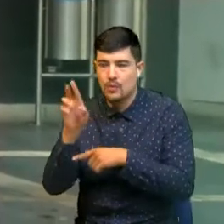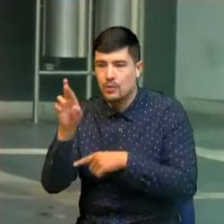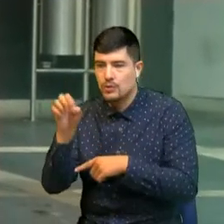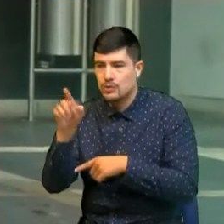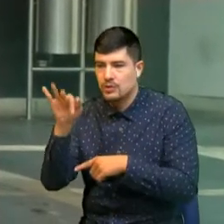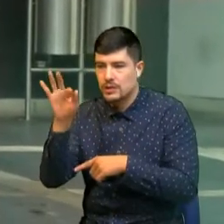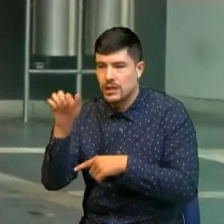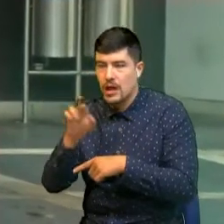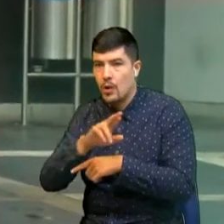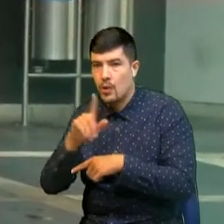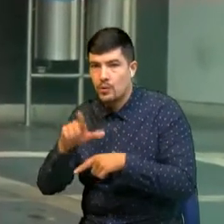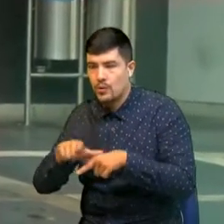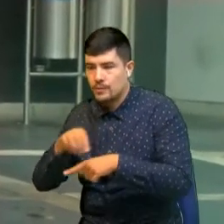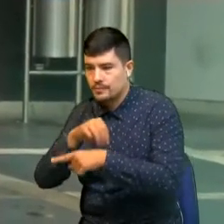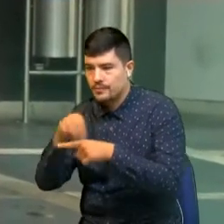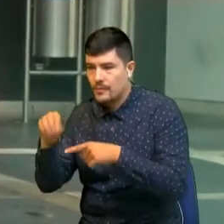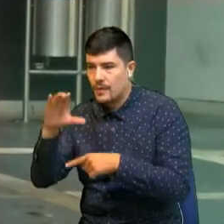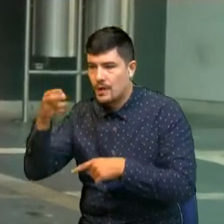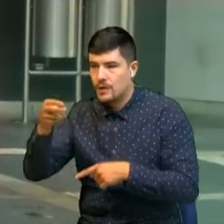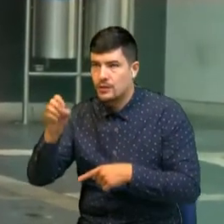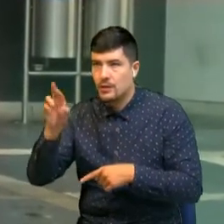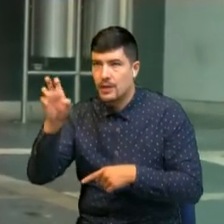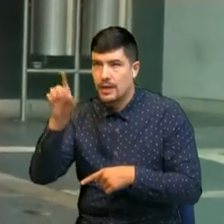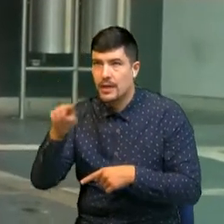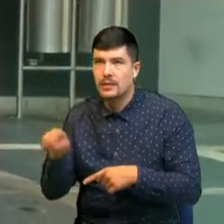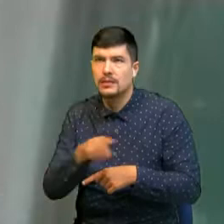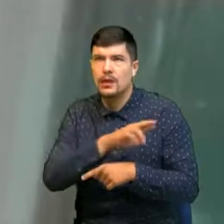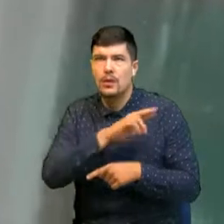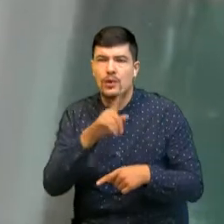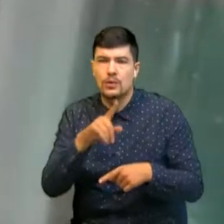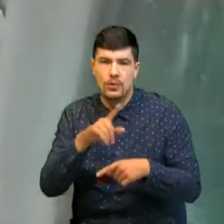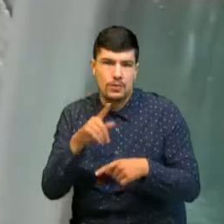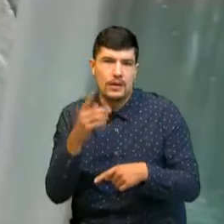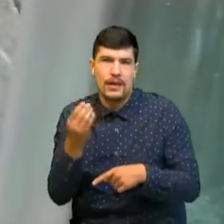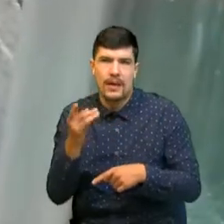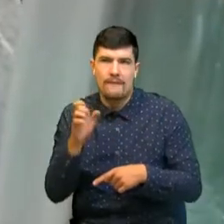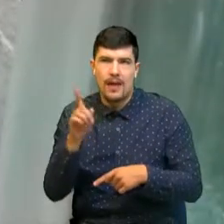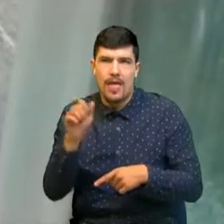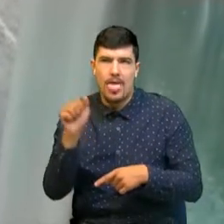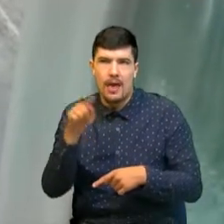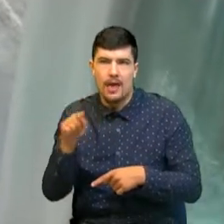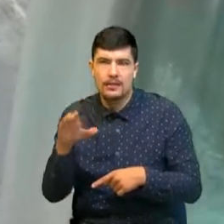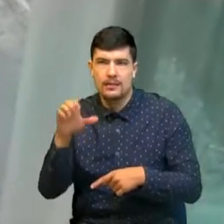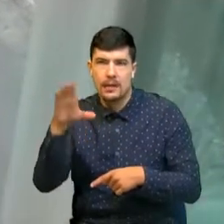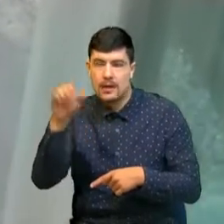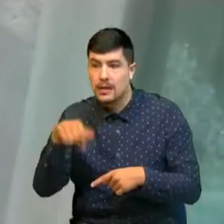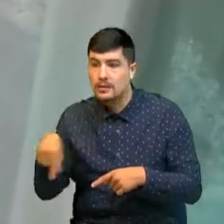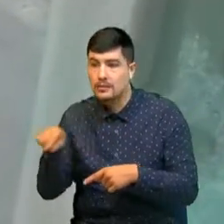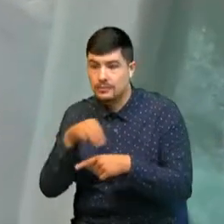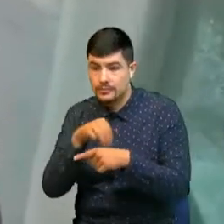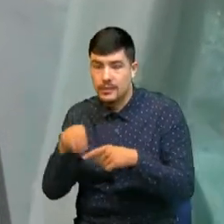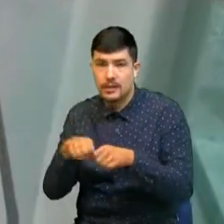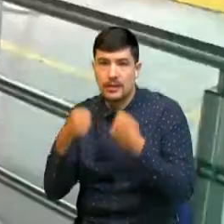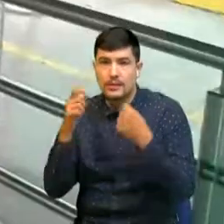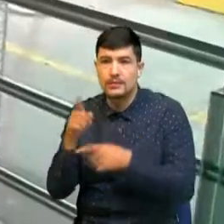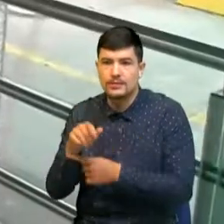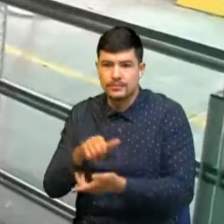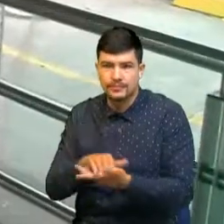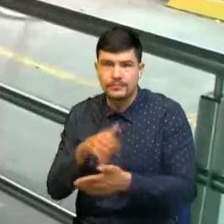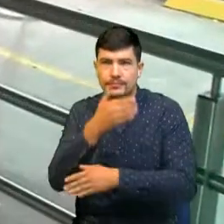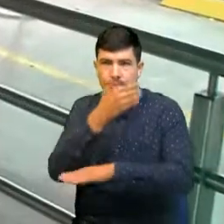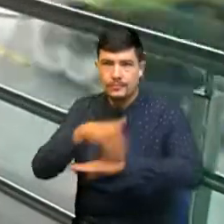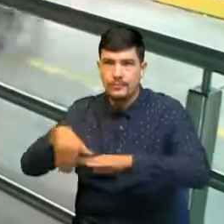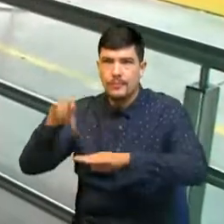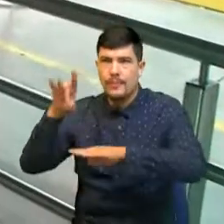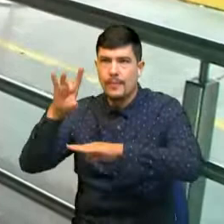1 en las estaciones chorreras y otro en la estación quebradaseca las estaciones que sufrieron daños fueron las localizadas sobre la